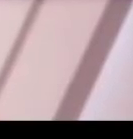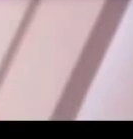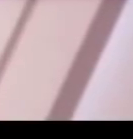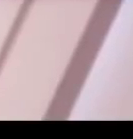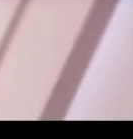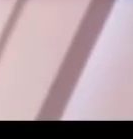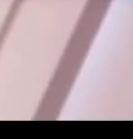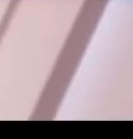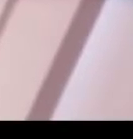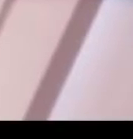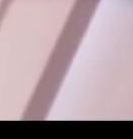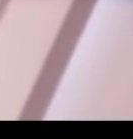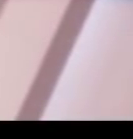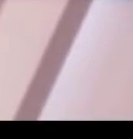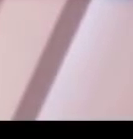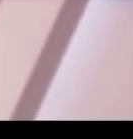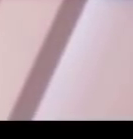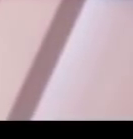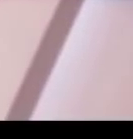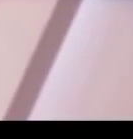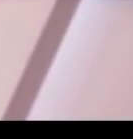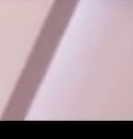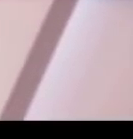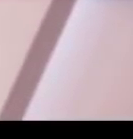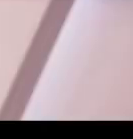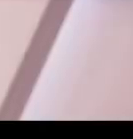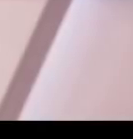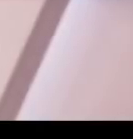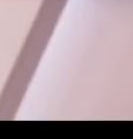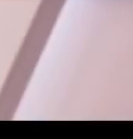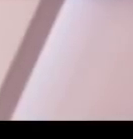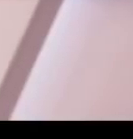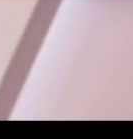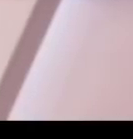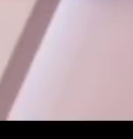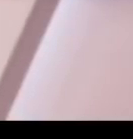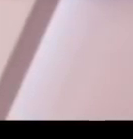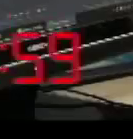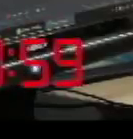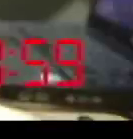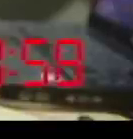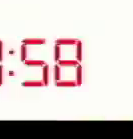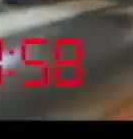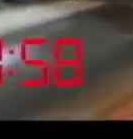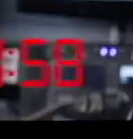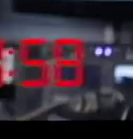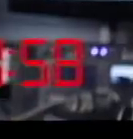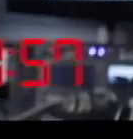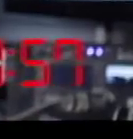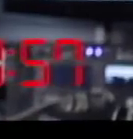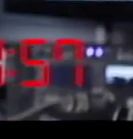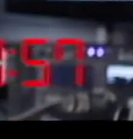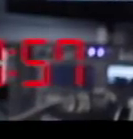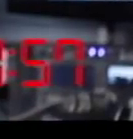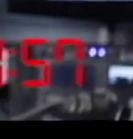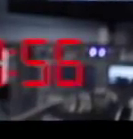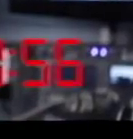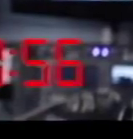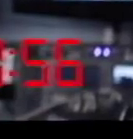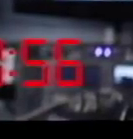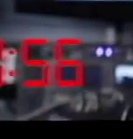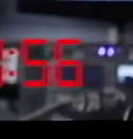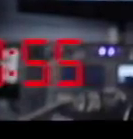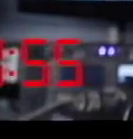Si tienes razones para dudar de lo que te decimos, solo danos un minuto. El acto de informar puede